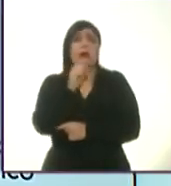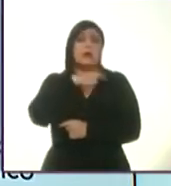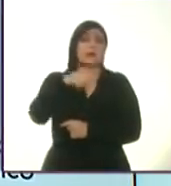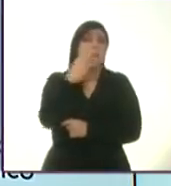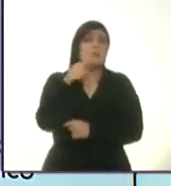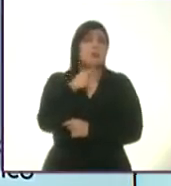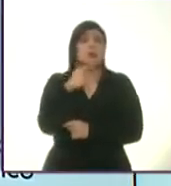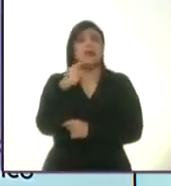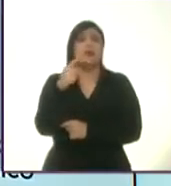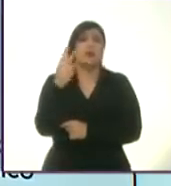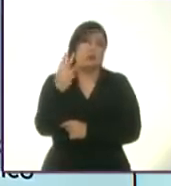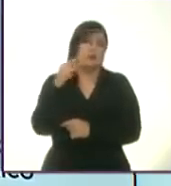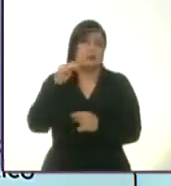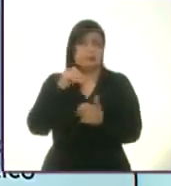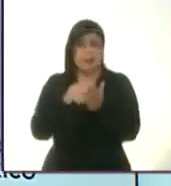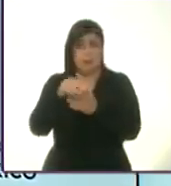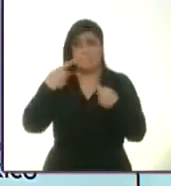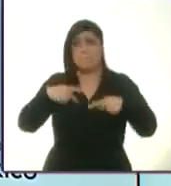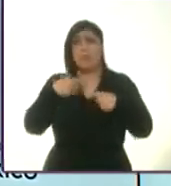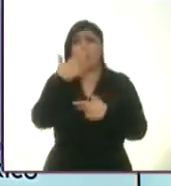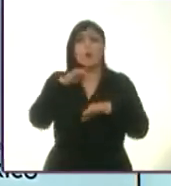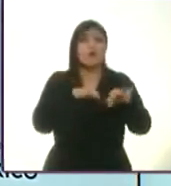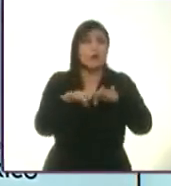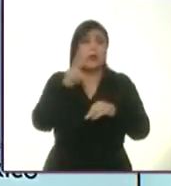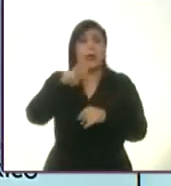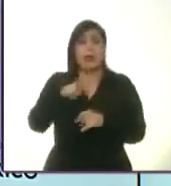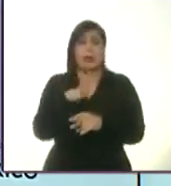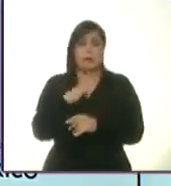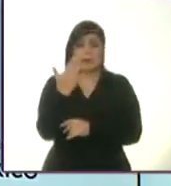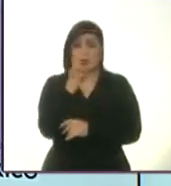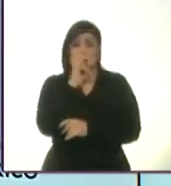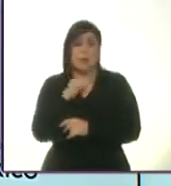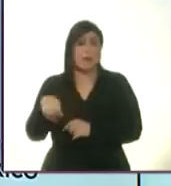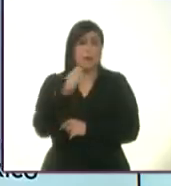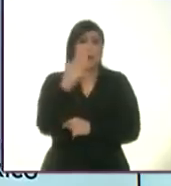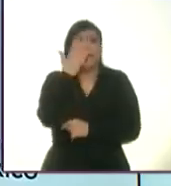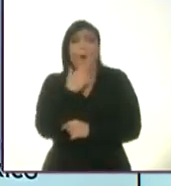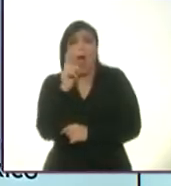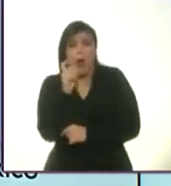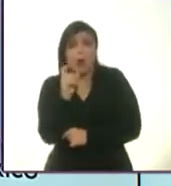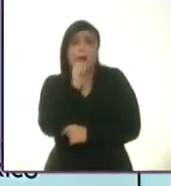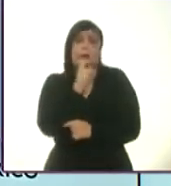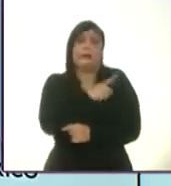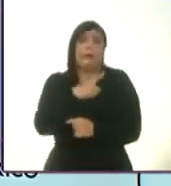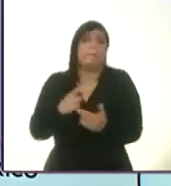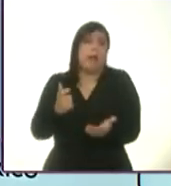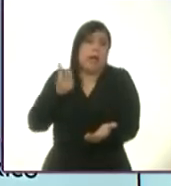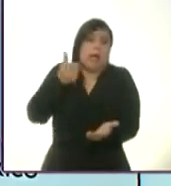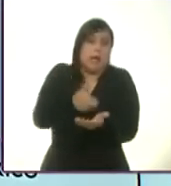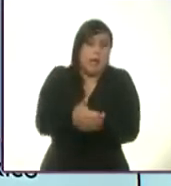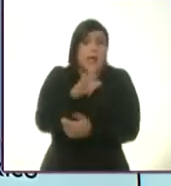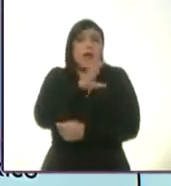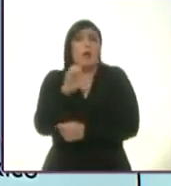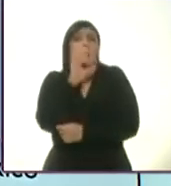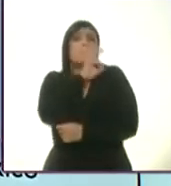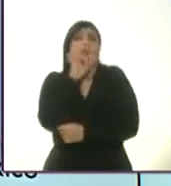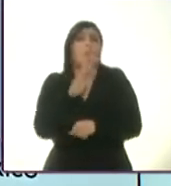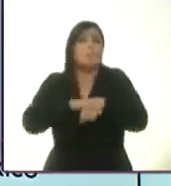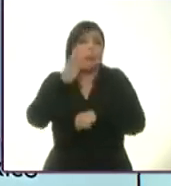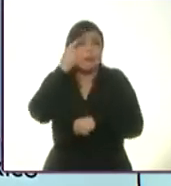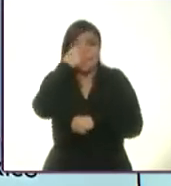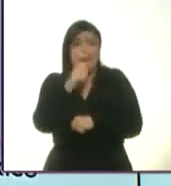personas desempleadas la mitad de la gente no tiene agua y tiene que pagar 500 por ciento más para